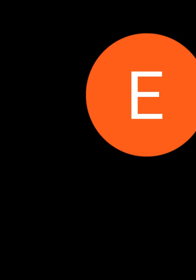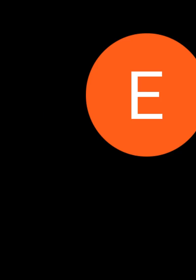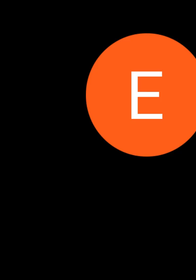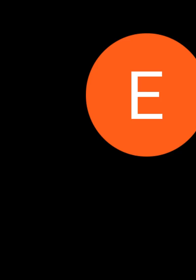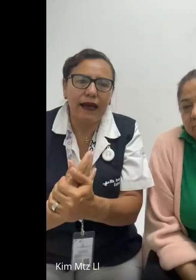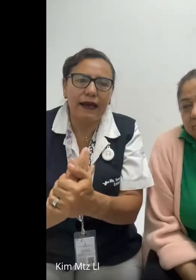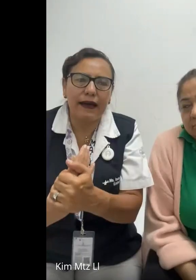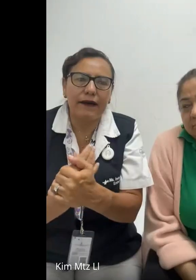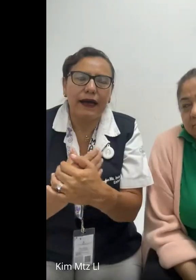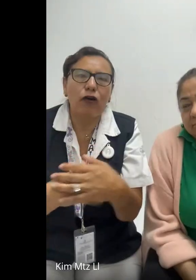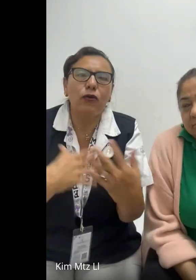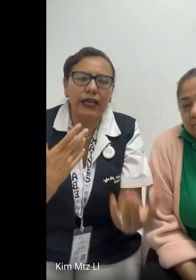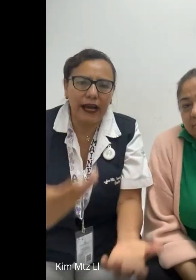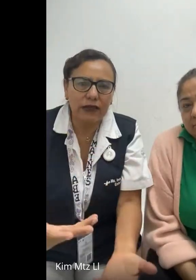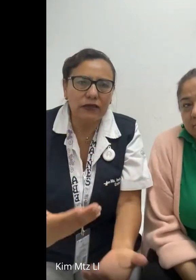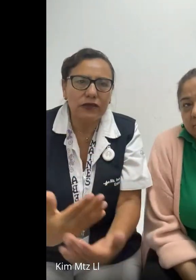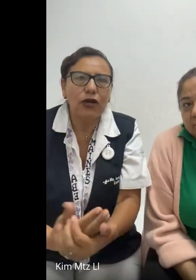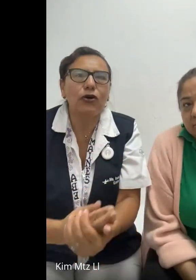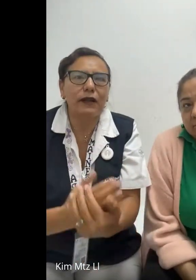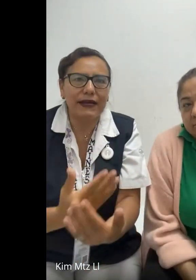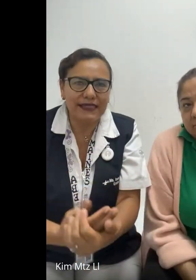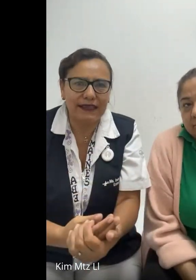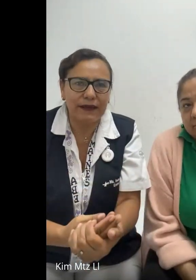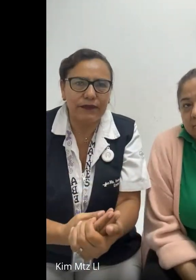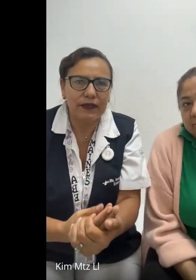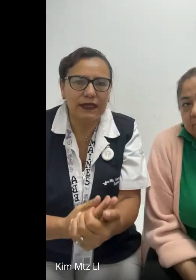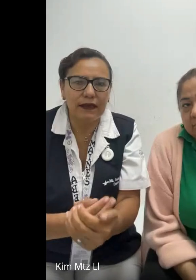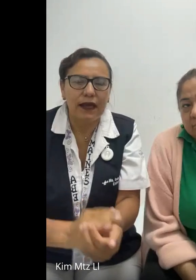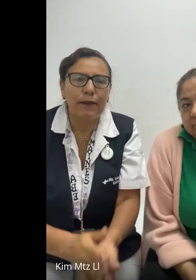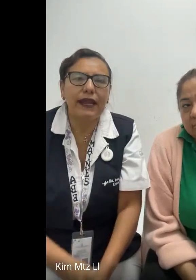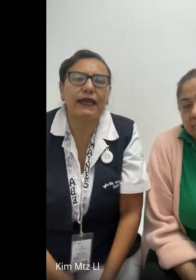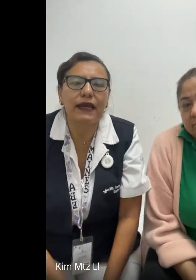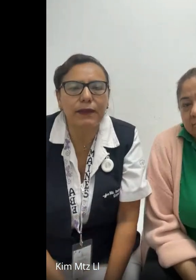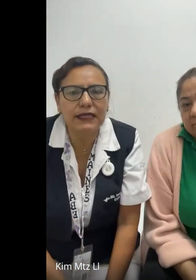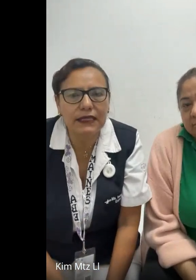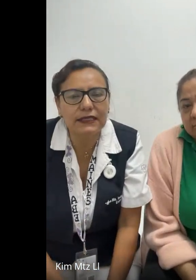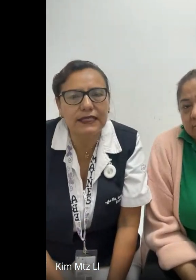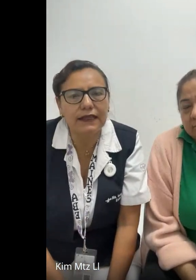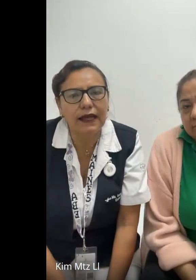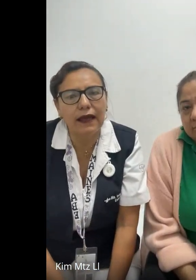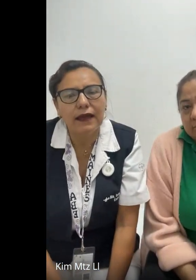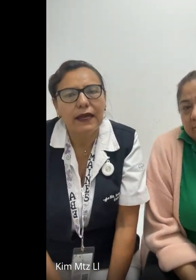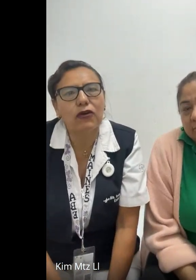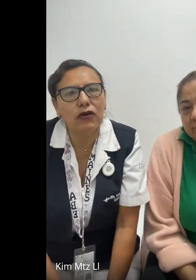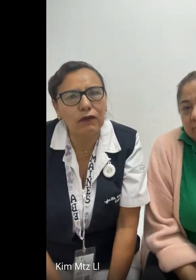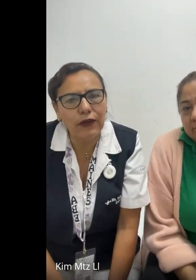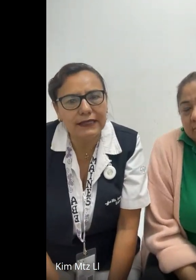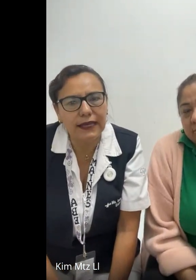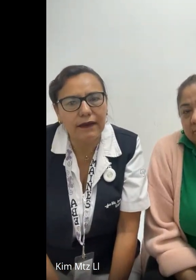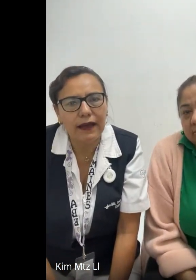aprender a comunicarnos con el paciente, ¿sí? Para que el paciente se sienta